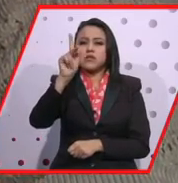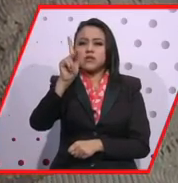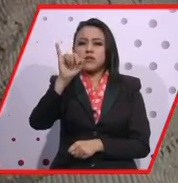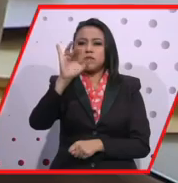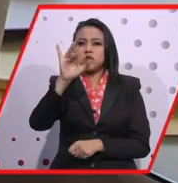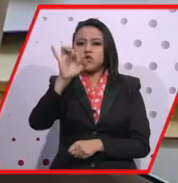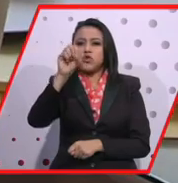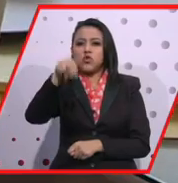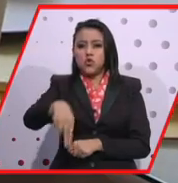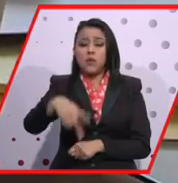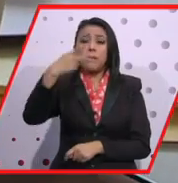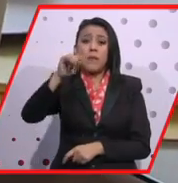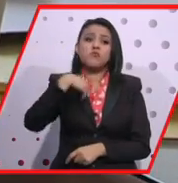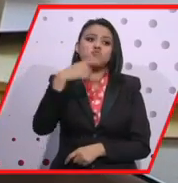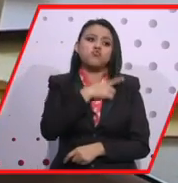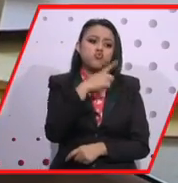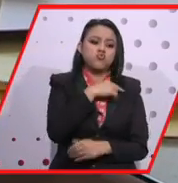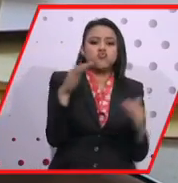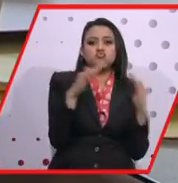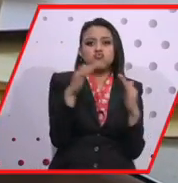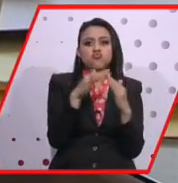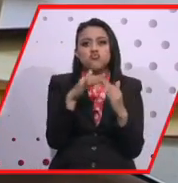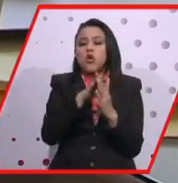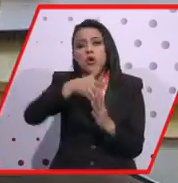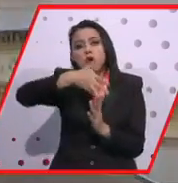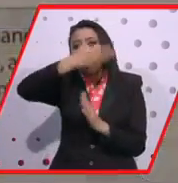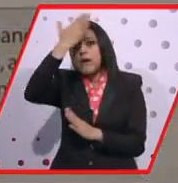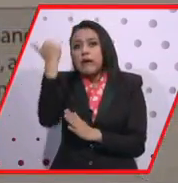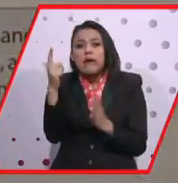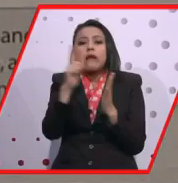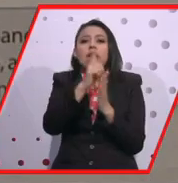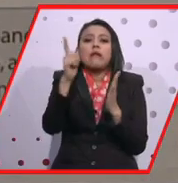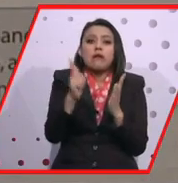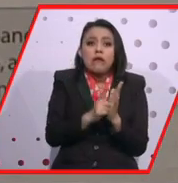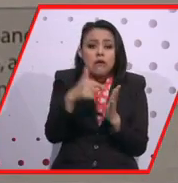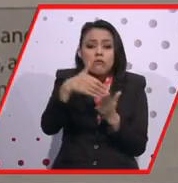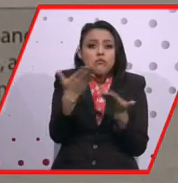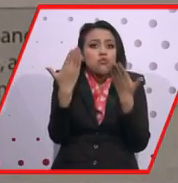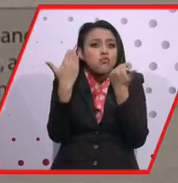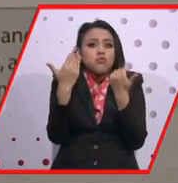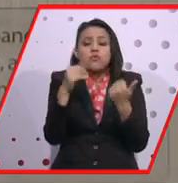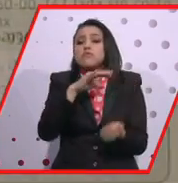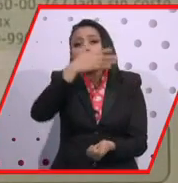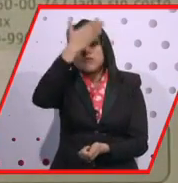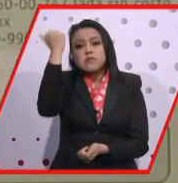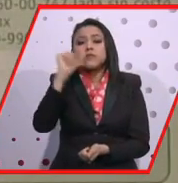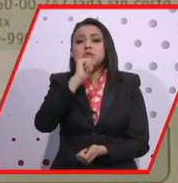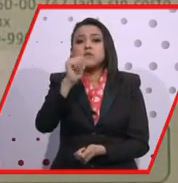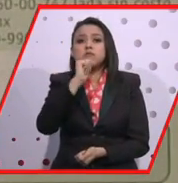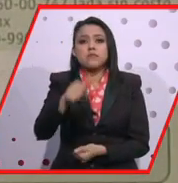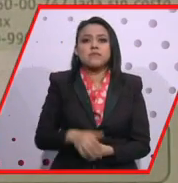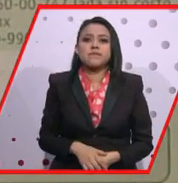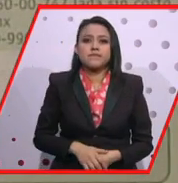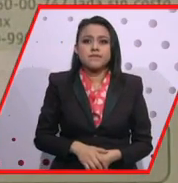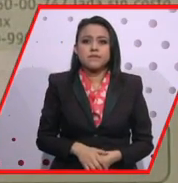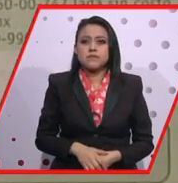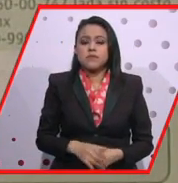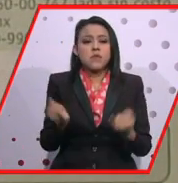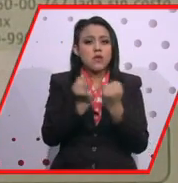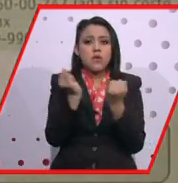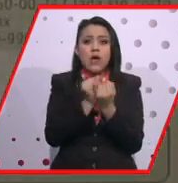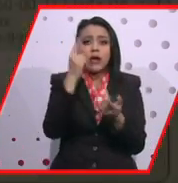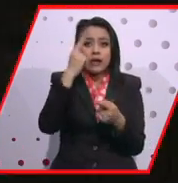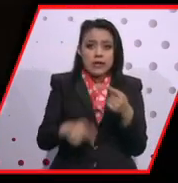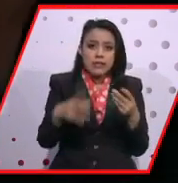el inmueble. Sin embargo, ellas desconocen el estado legal de la casa que se pagaba a través de un crédito de vivienda. Tampoco saben cómo retirar el dinero